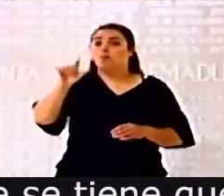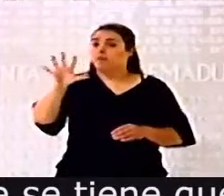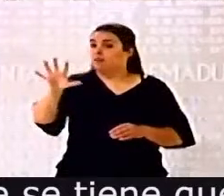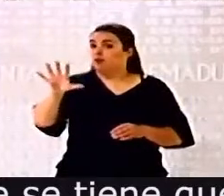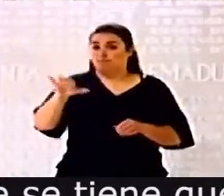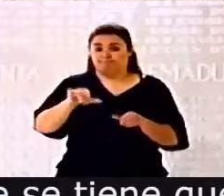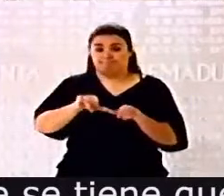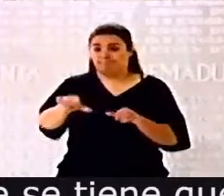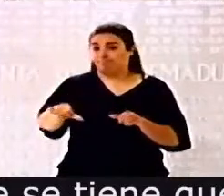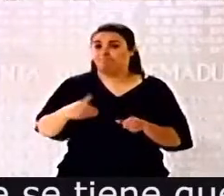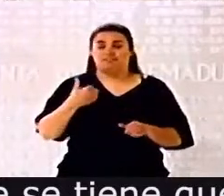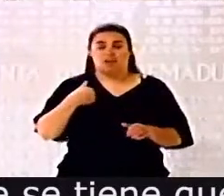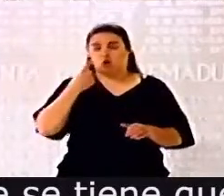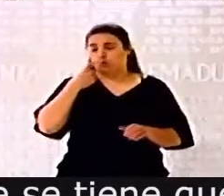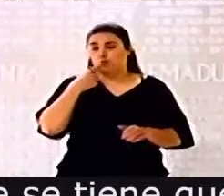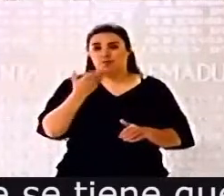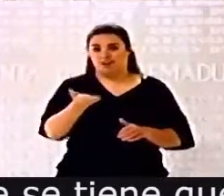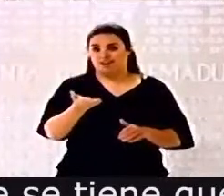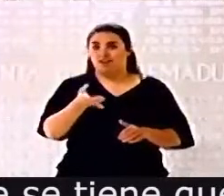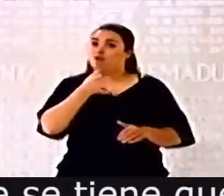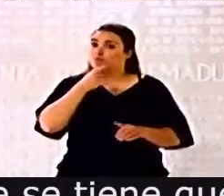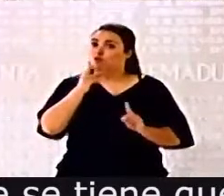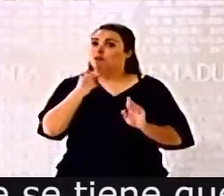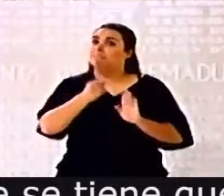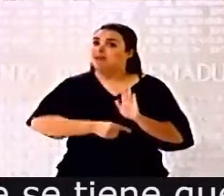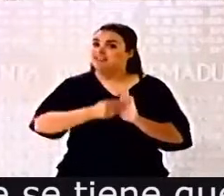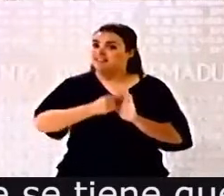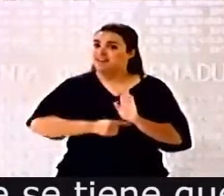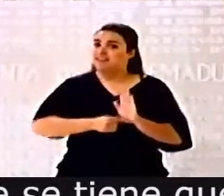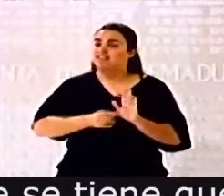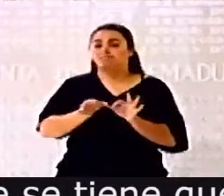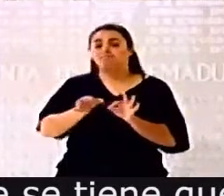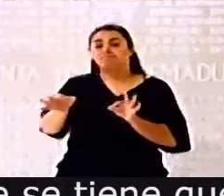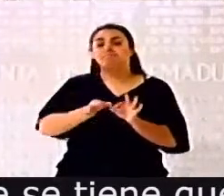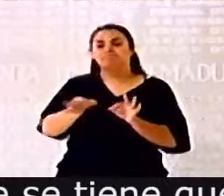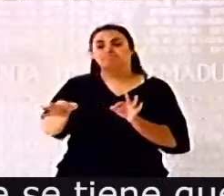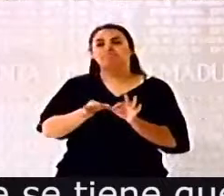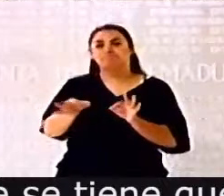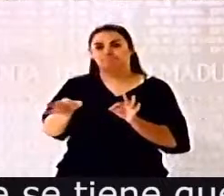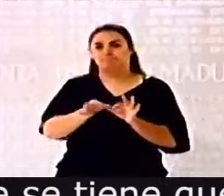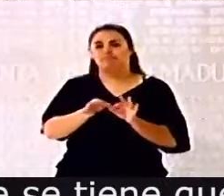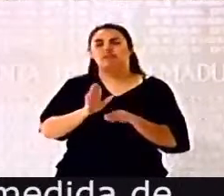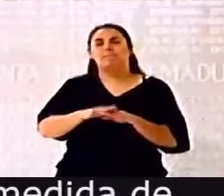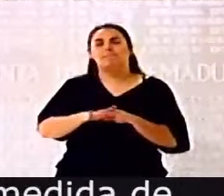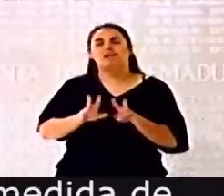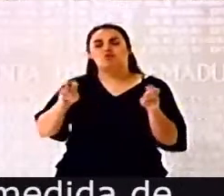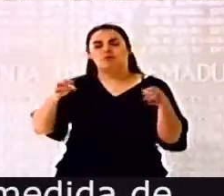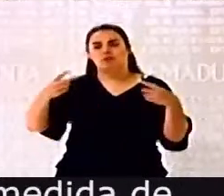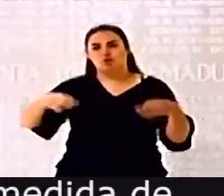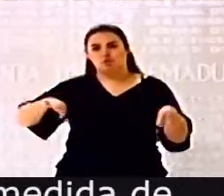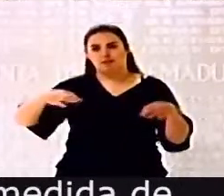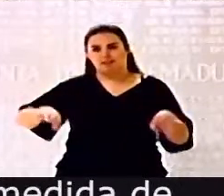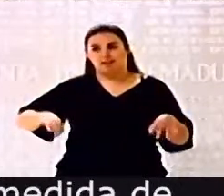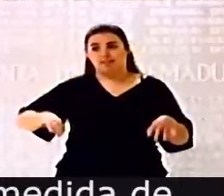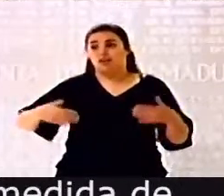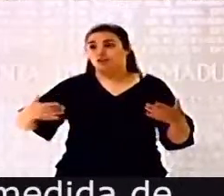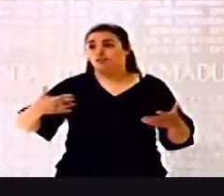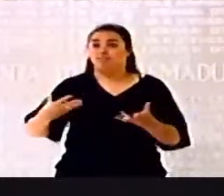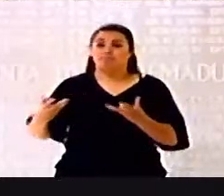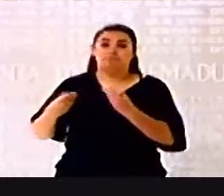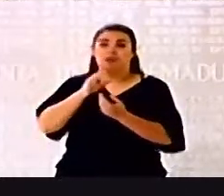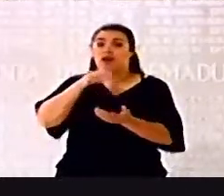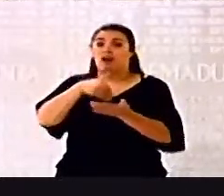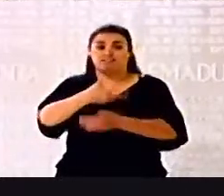metros, porque esa será la medida de distanciamiento de seguridad para la nueva normalidad y nos va a acompañar hasta